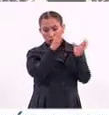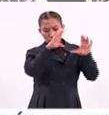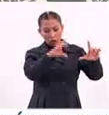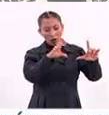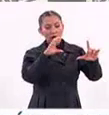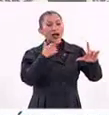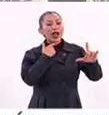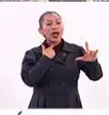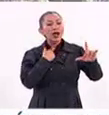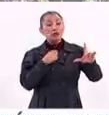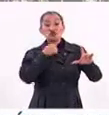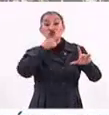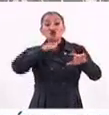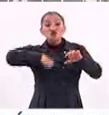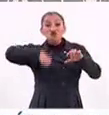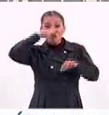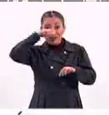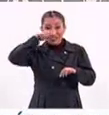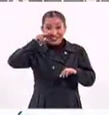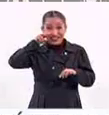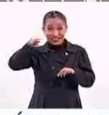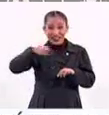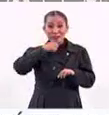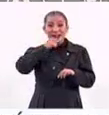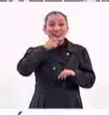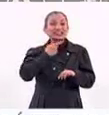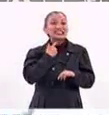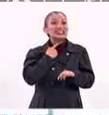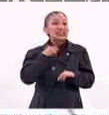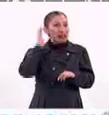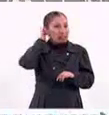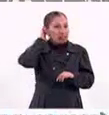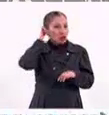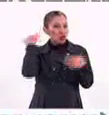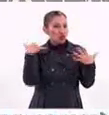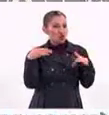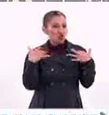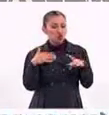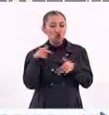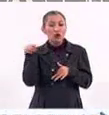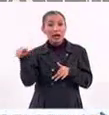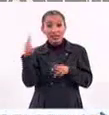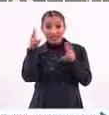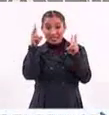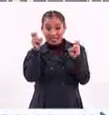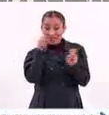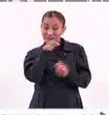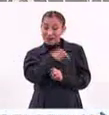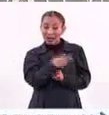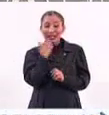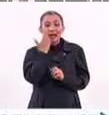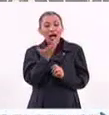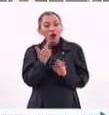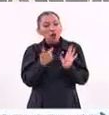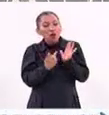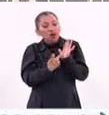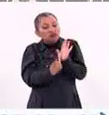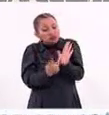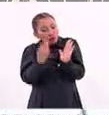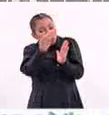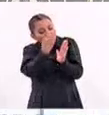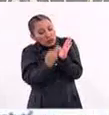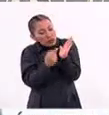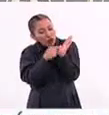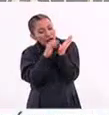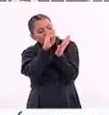el erotismo en las ancianas, ¿no? Las viejas libidinosas. Las viejas libidinosas. Entonces ese tema, él quería que se representara, ¿no?